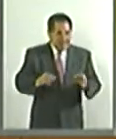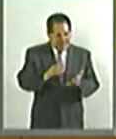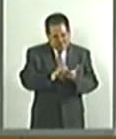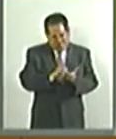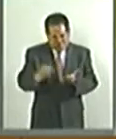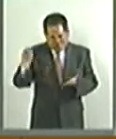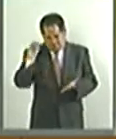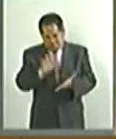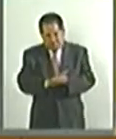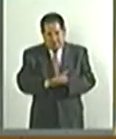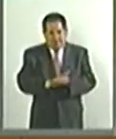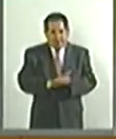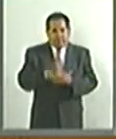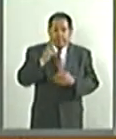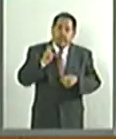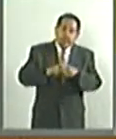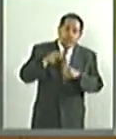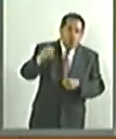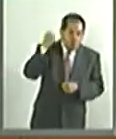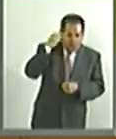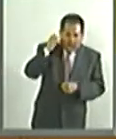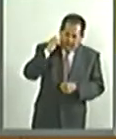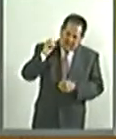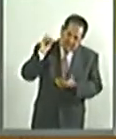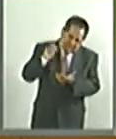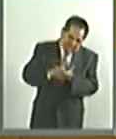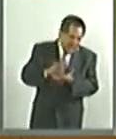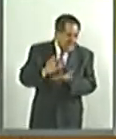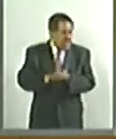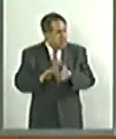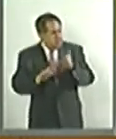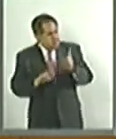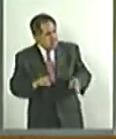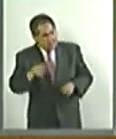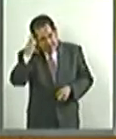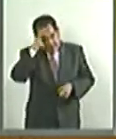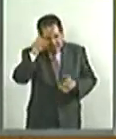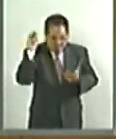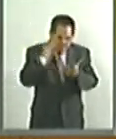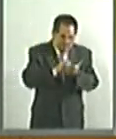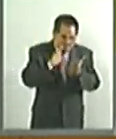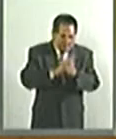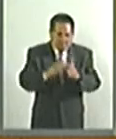comentados ya, el de la Mixteca Alta en Oaxaca y el de la Comarca Minera en Hidalgo.